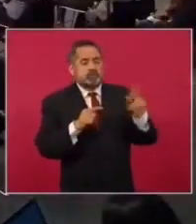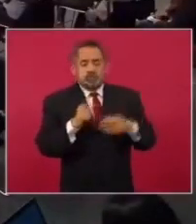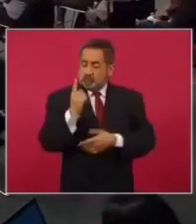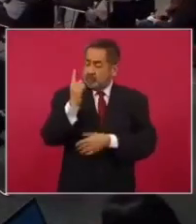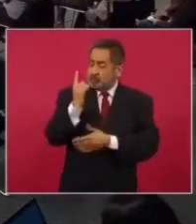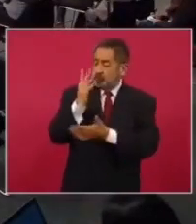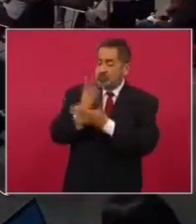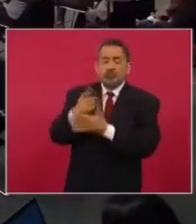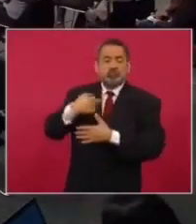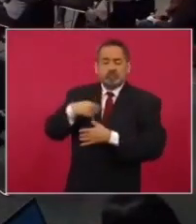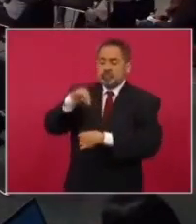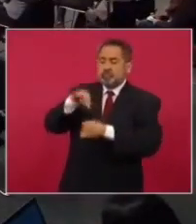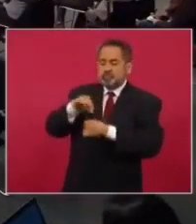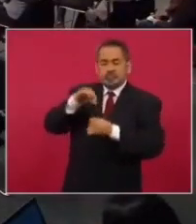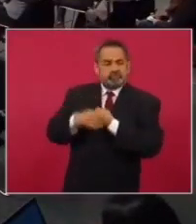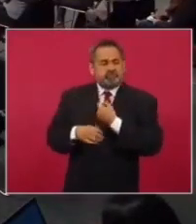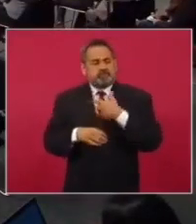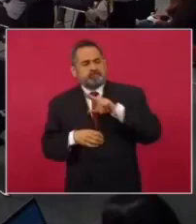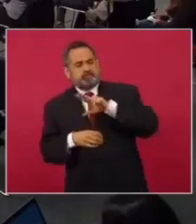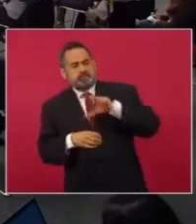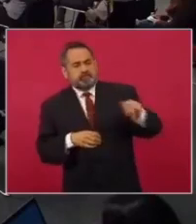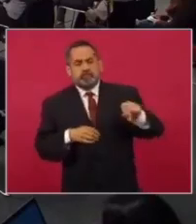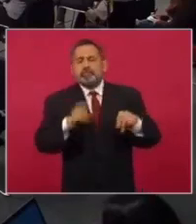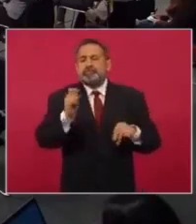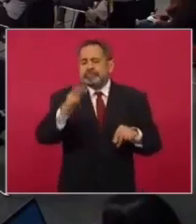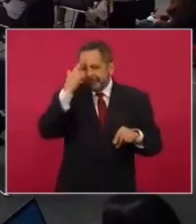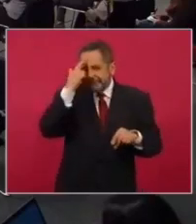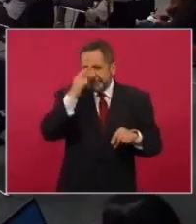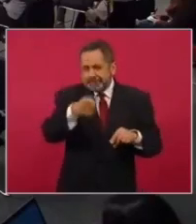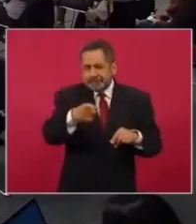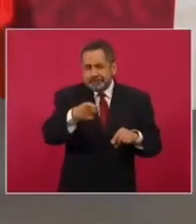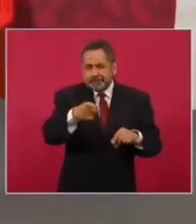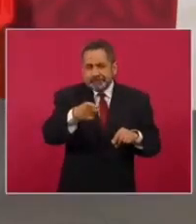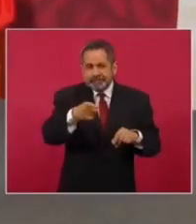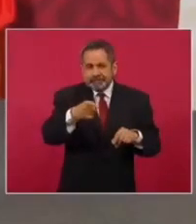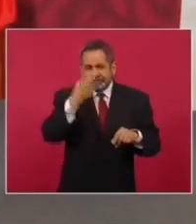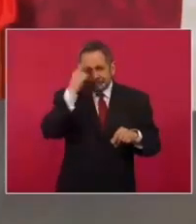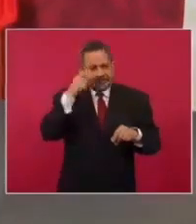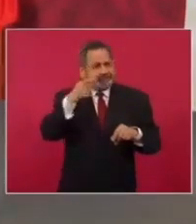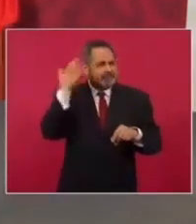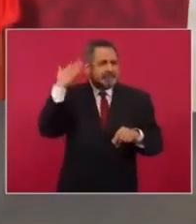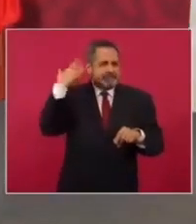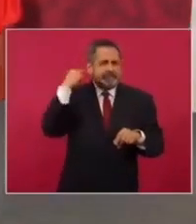contra de la expulsión